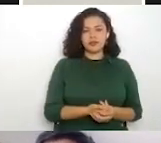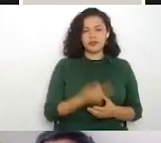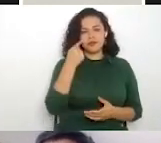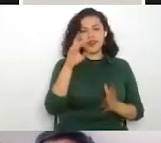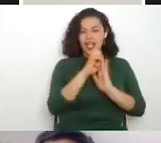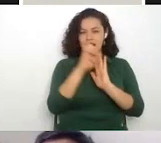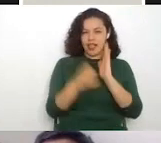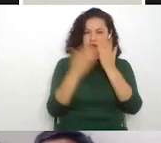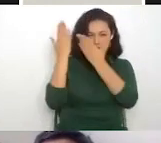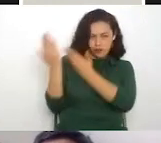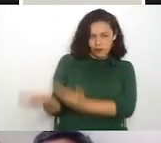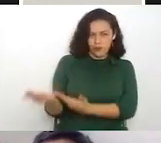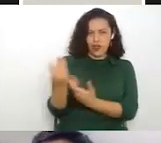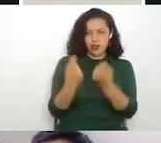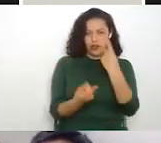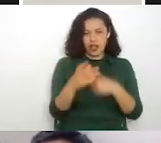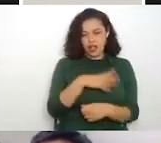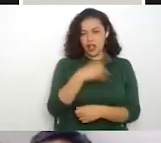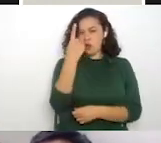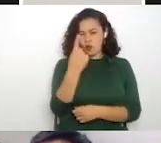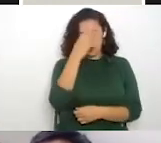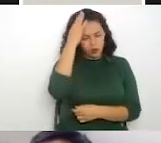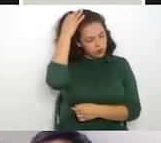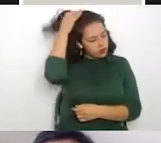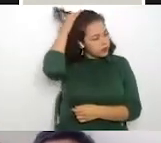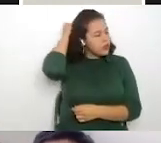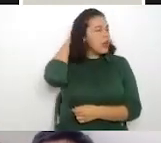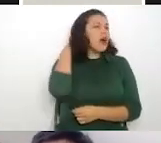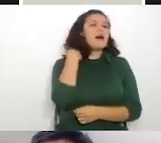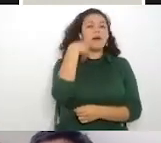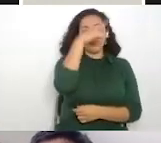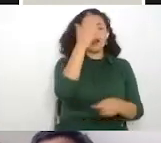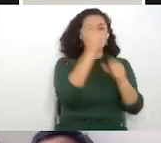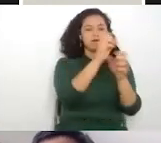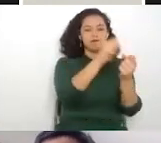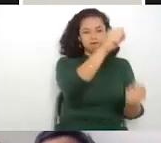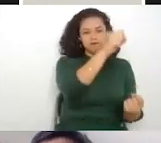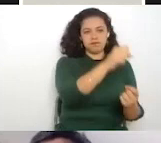ejemplos un ejemplo, ¿no? de portadas. Tenemos